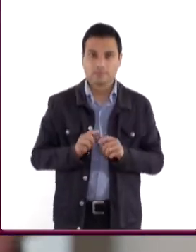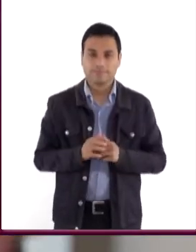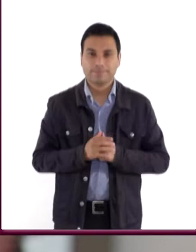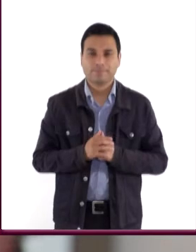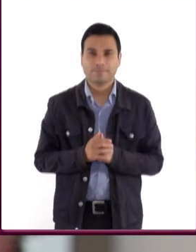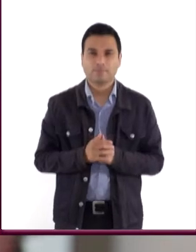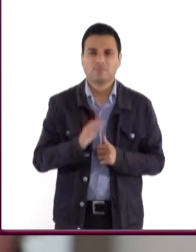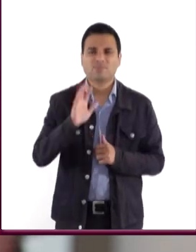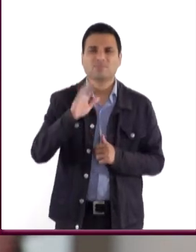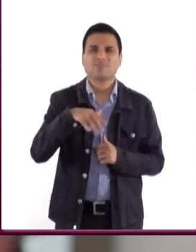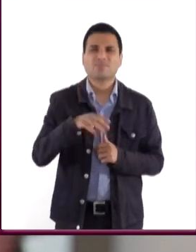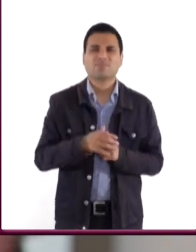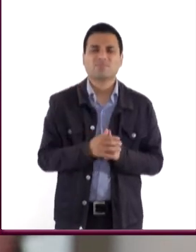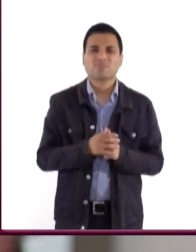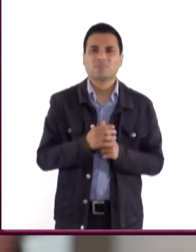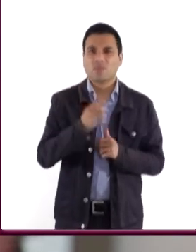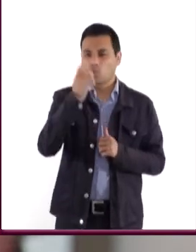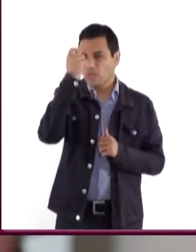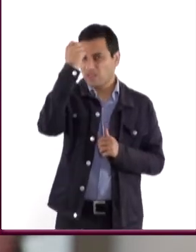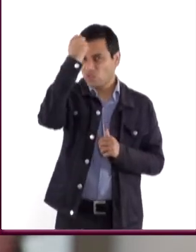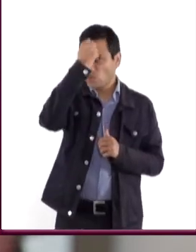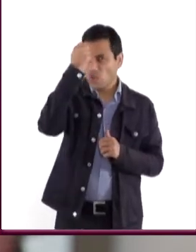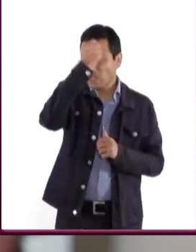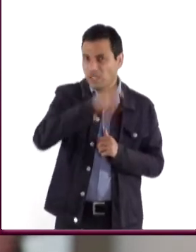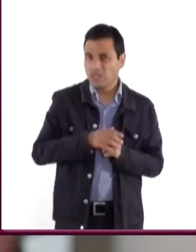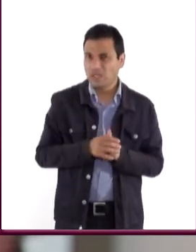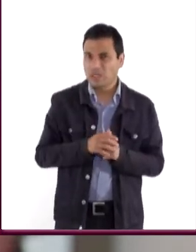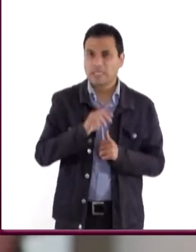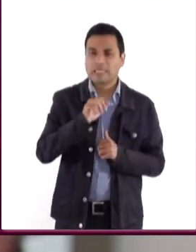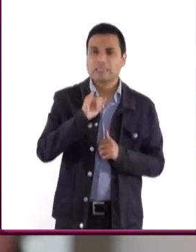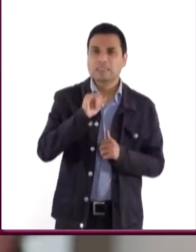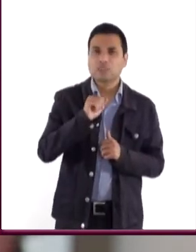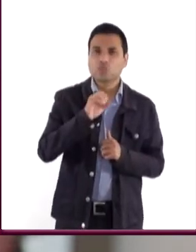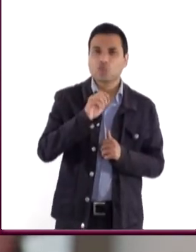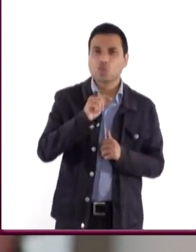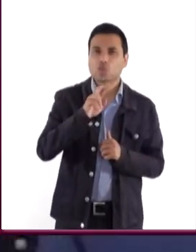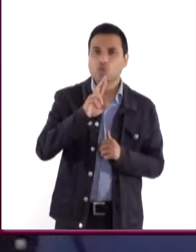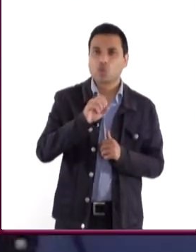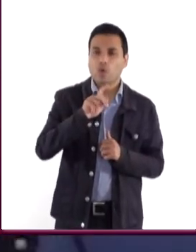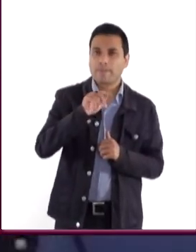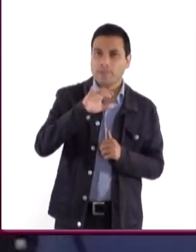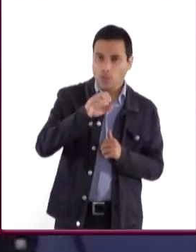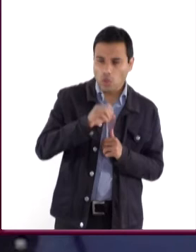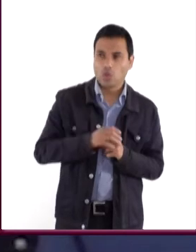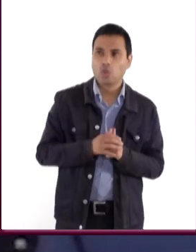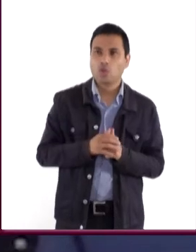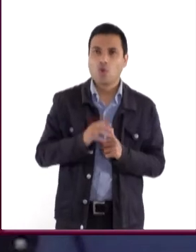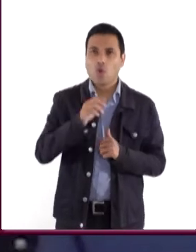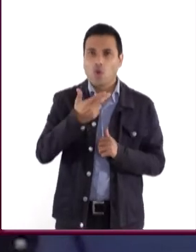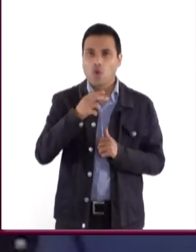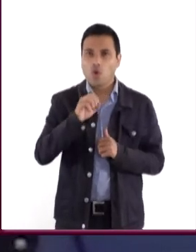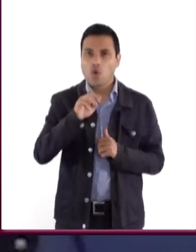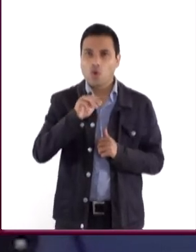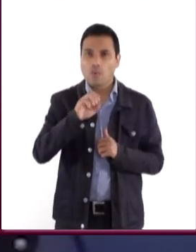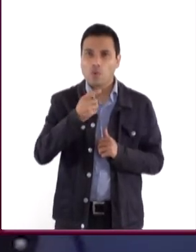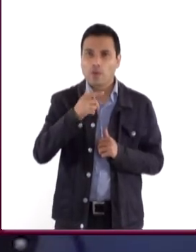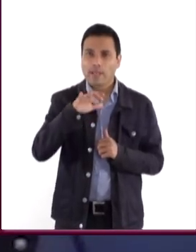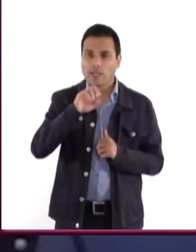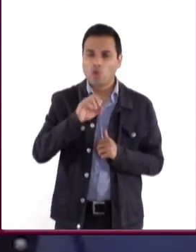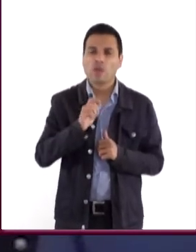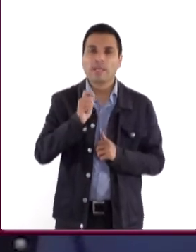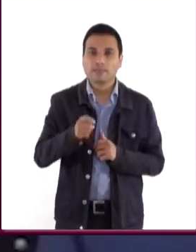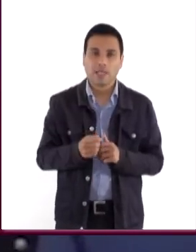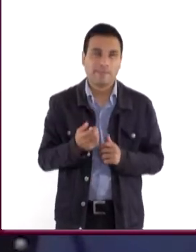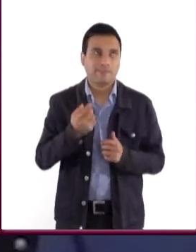decir entonces que un material sea isotrópico u homogéneo? Bueno, esa es una parte muy